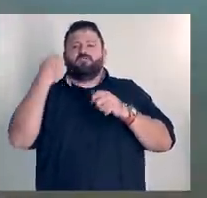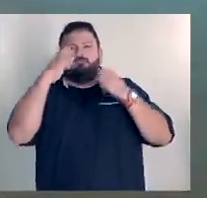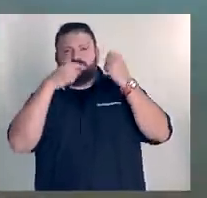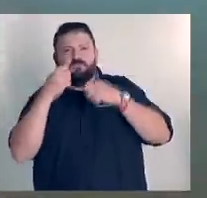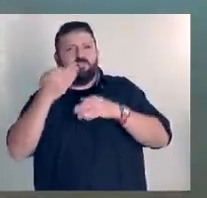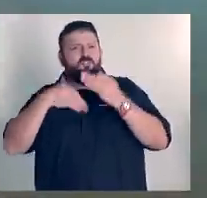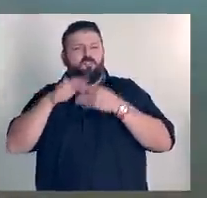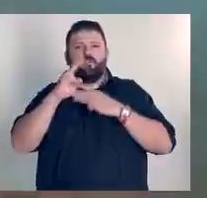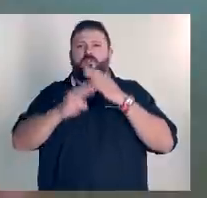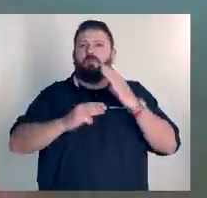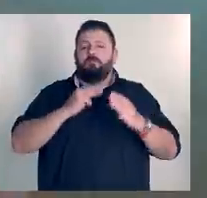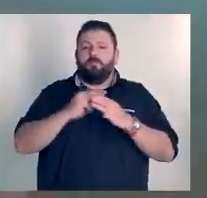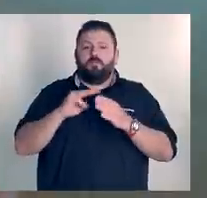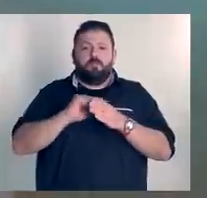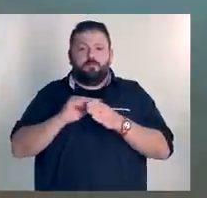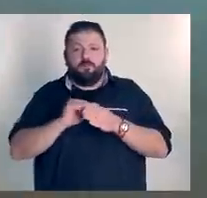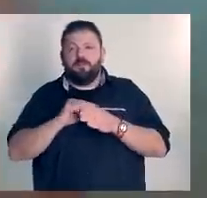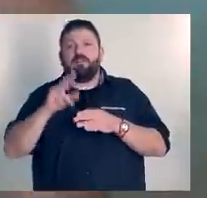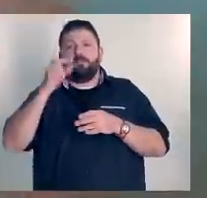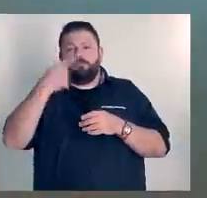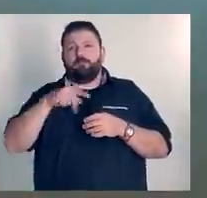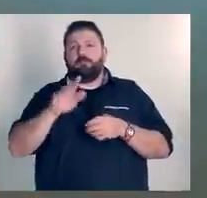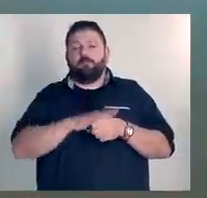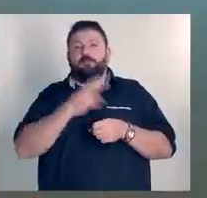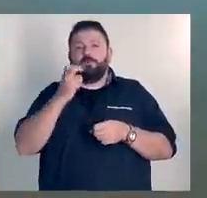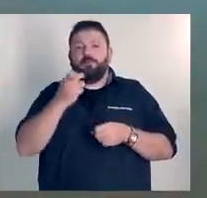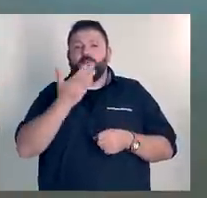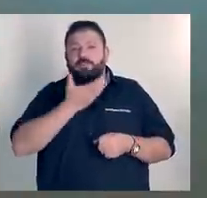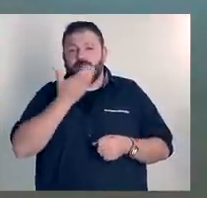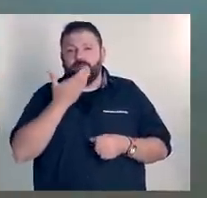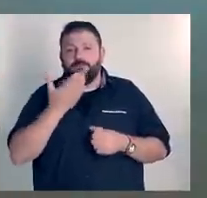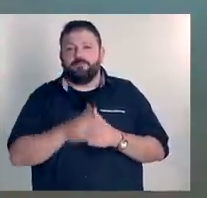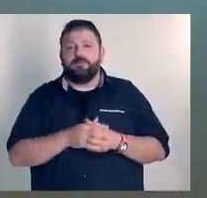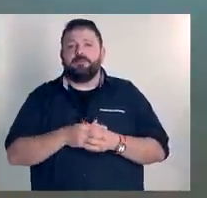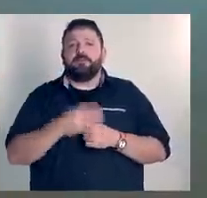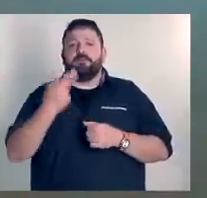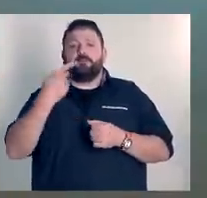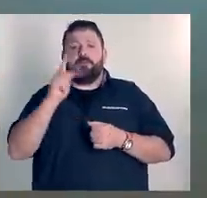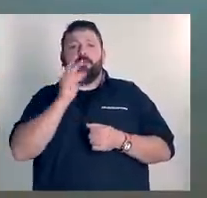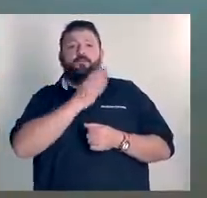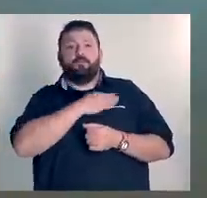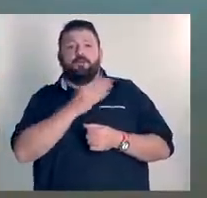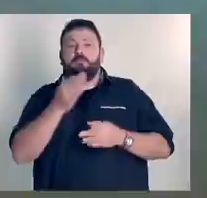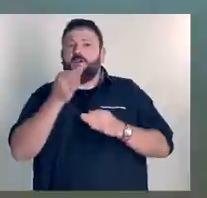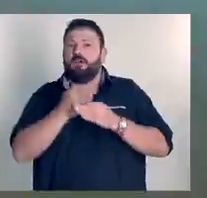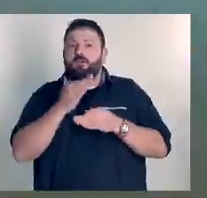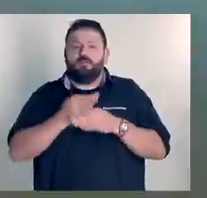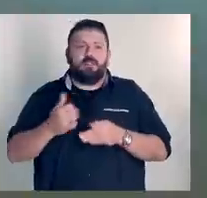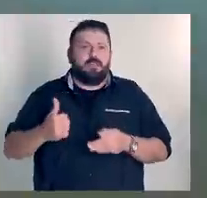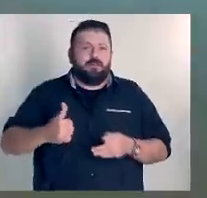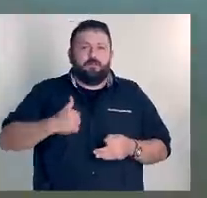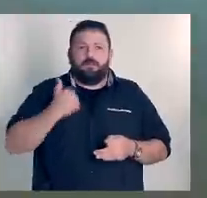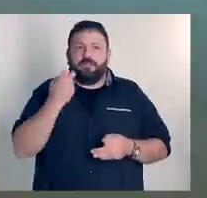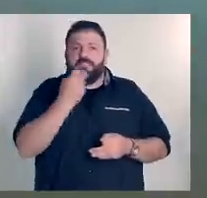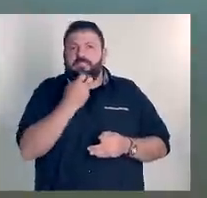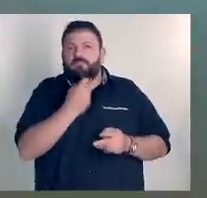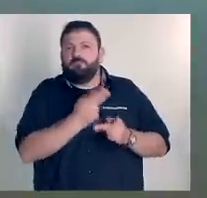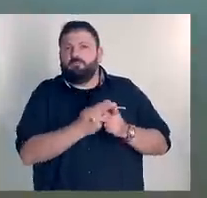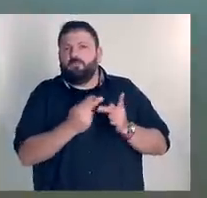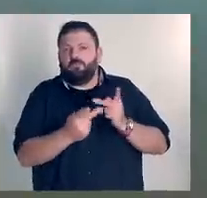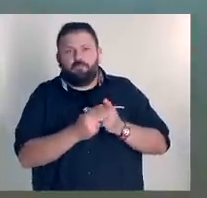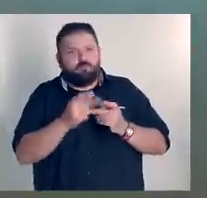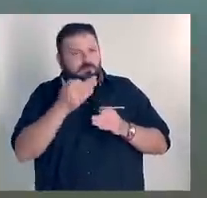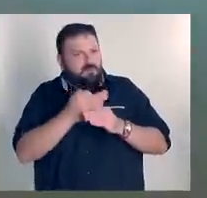a lanzar. Digo, no se acostumbren, ¿eh? Porque, a ver, no sé qué. Pero bueno, aprovechen que están todos estos productos disponibles para